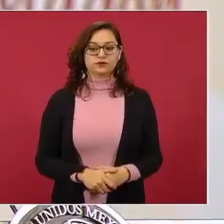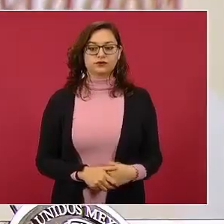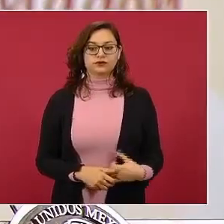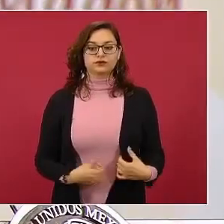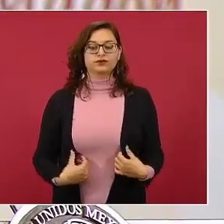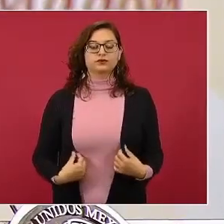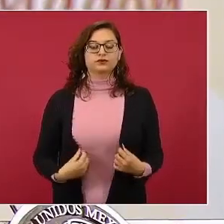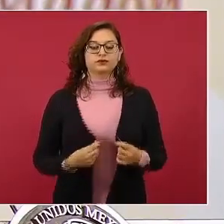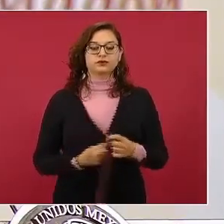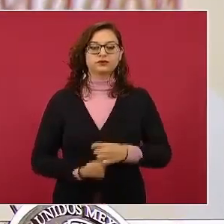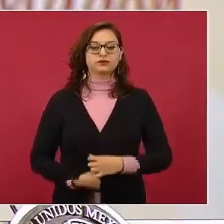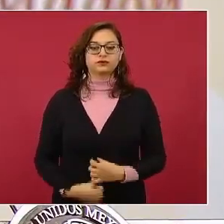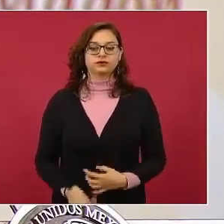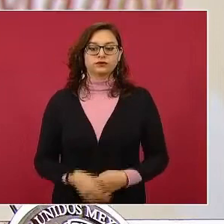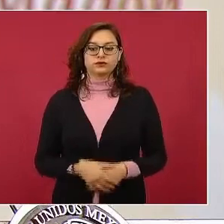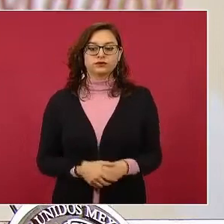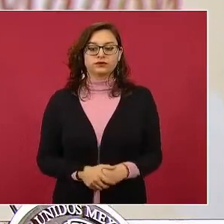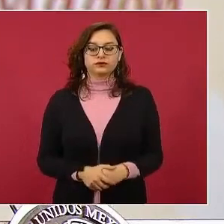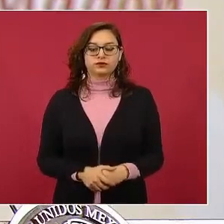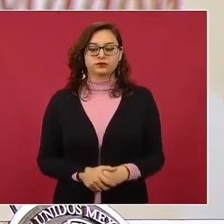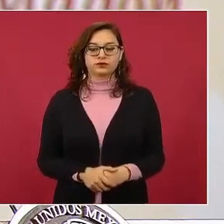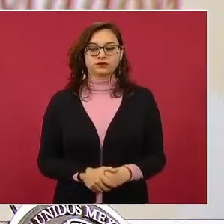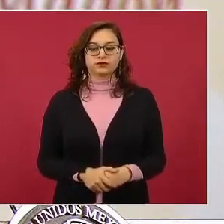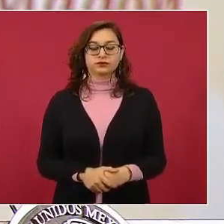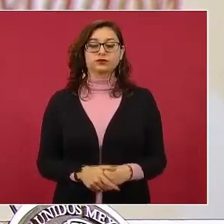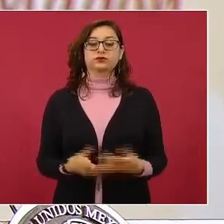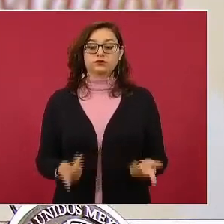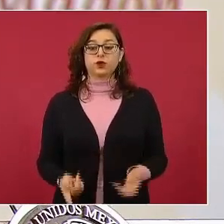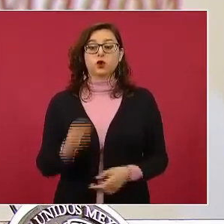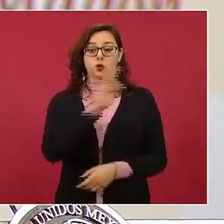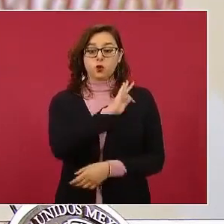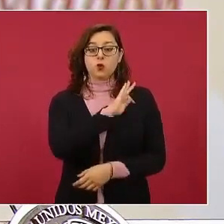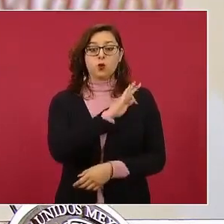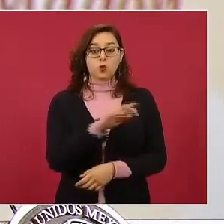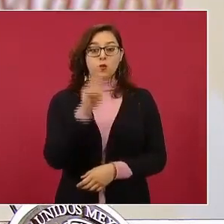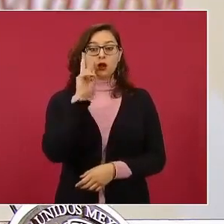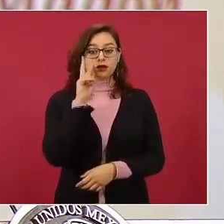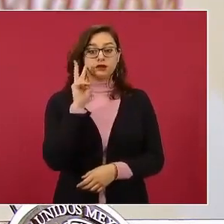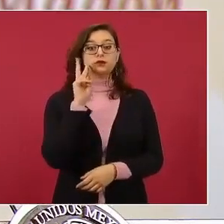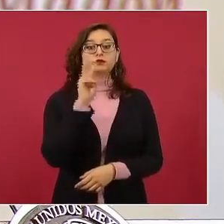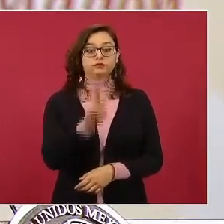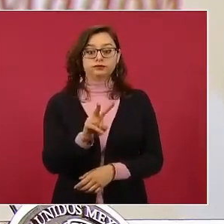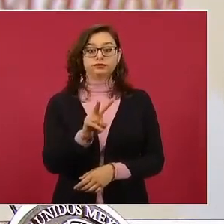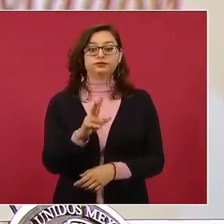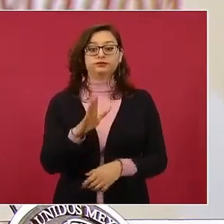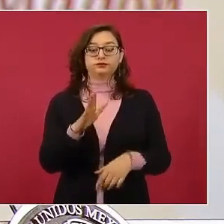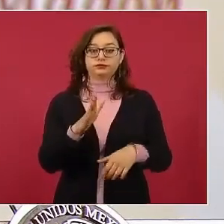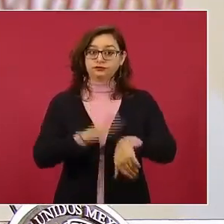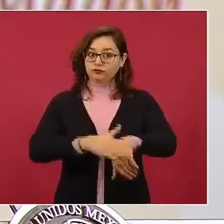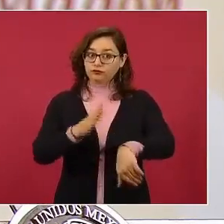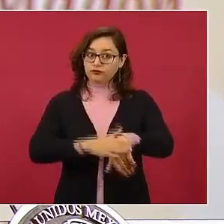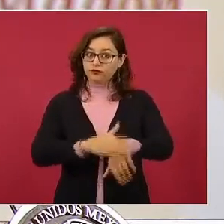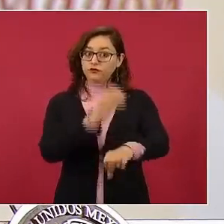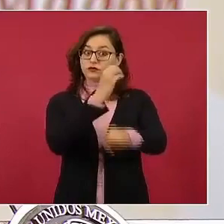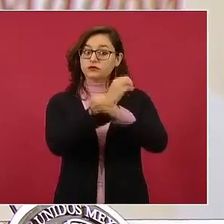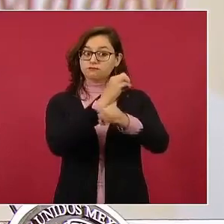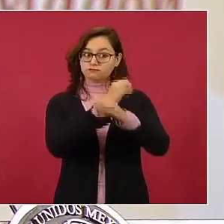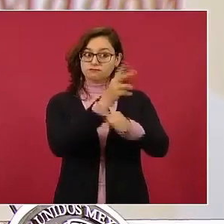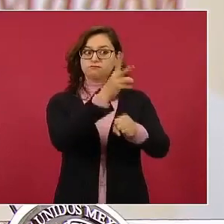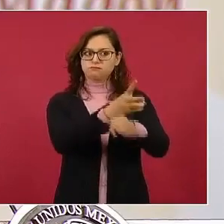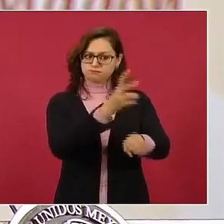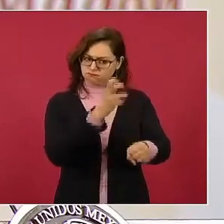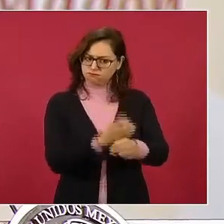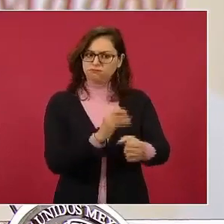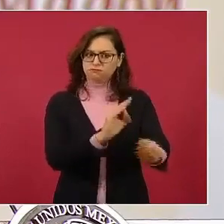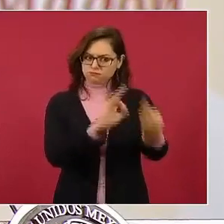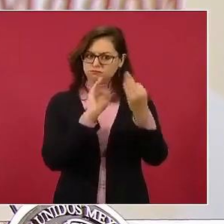OXXO, ustedes pueden observar, su costo sigue siendo, y reitero la invitación al señor Fernández Carvajal para